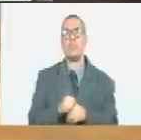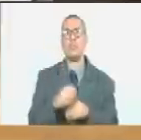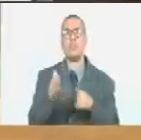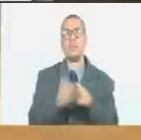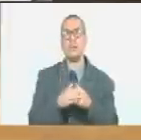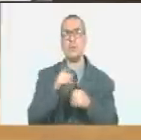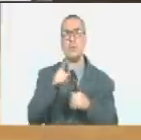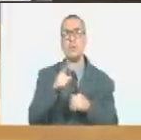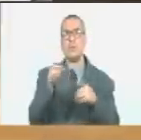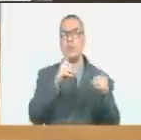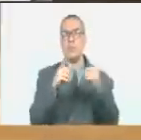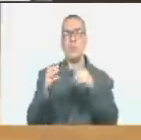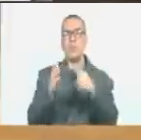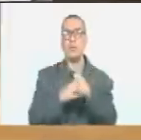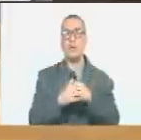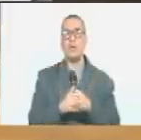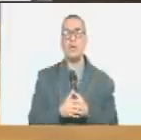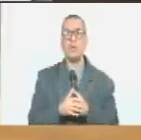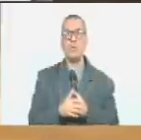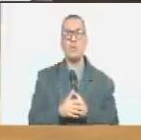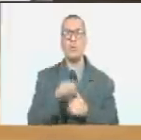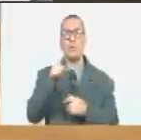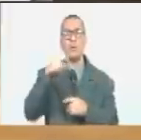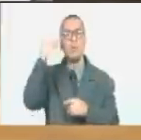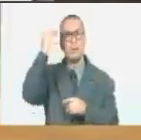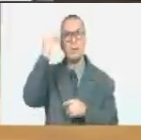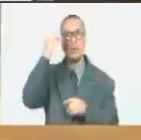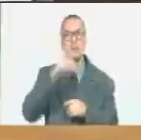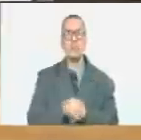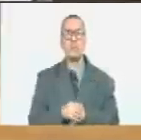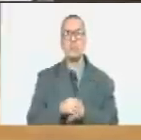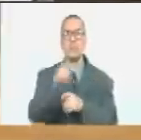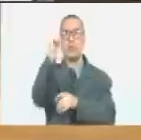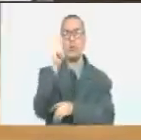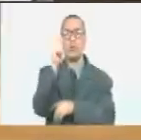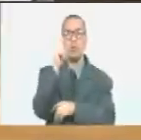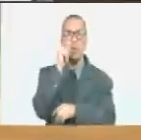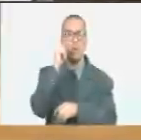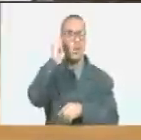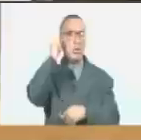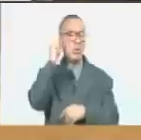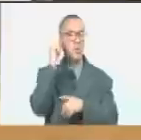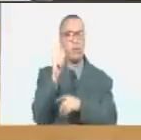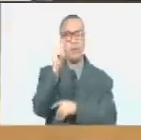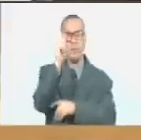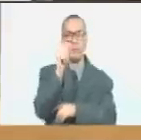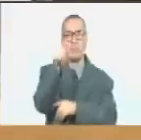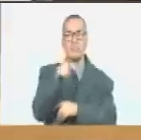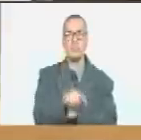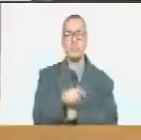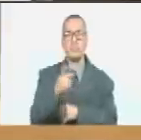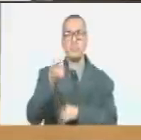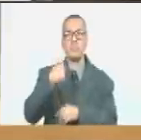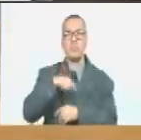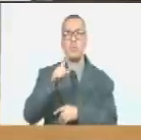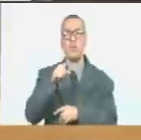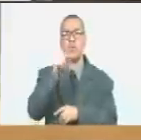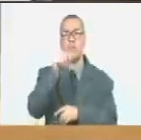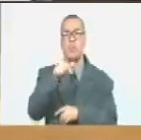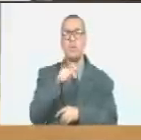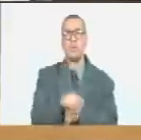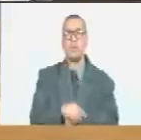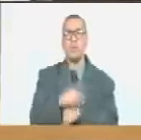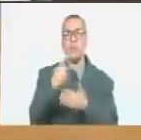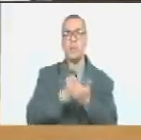se cierra el debate. En consideración, las diputadas y los diputados que estén a favor